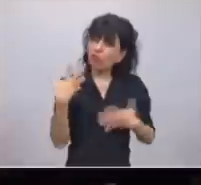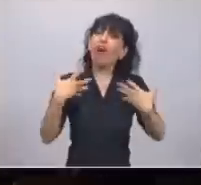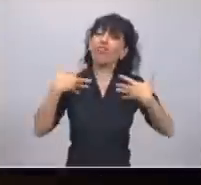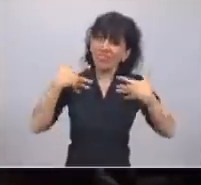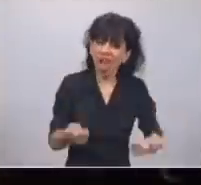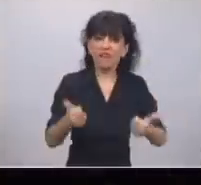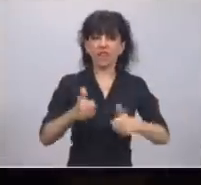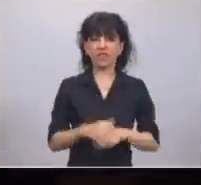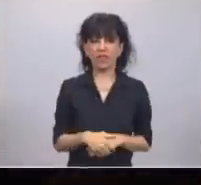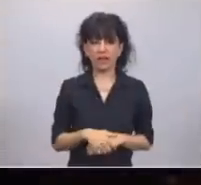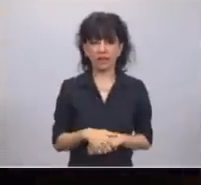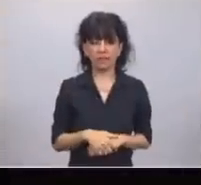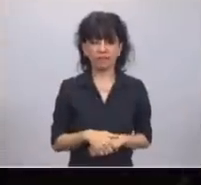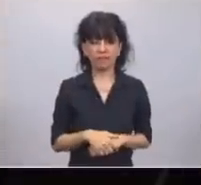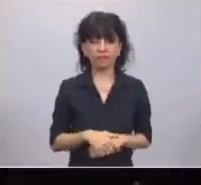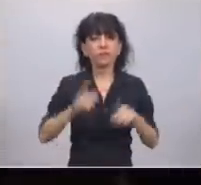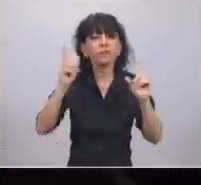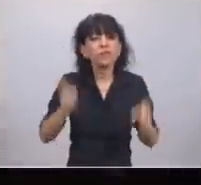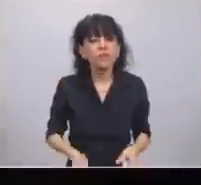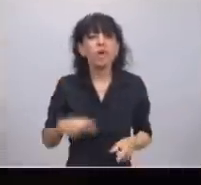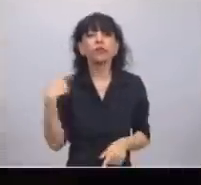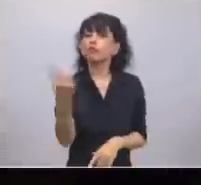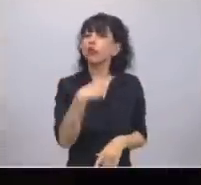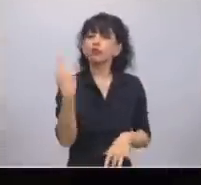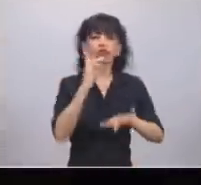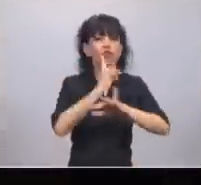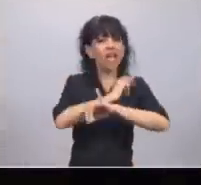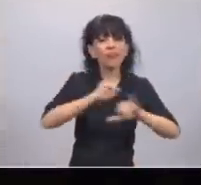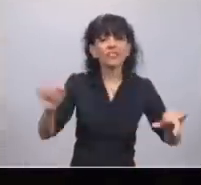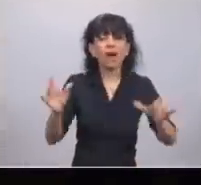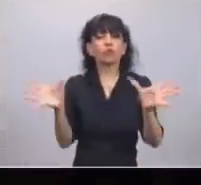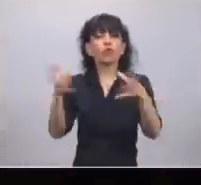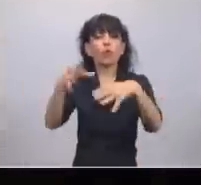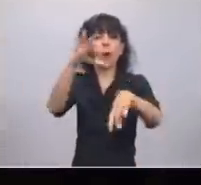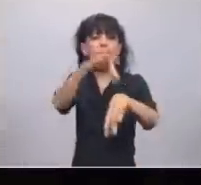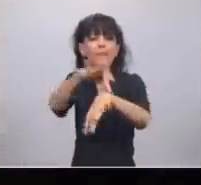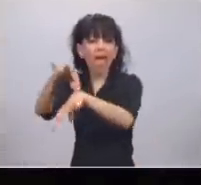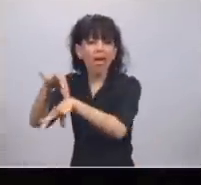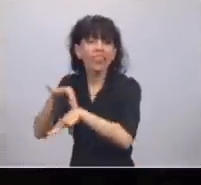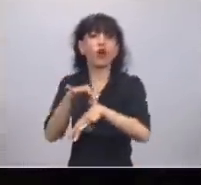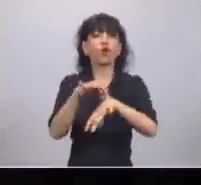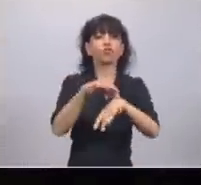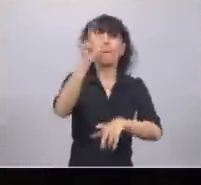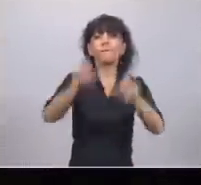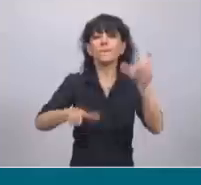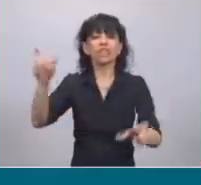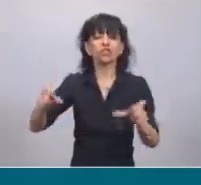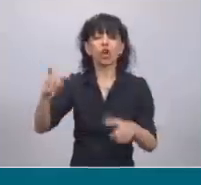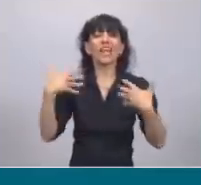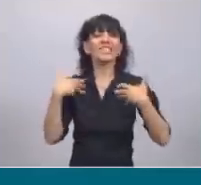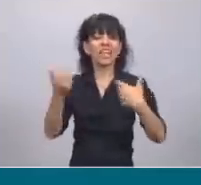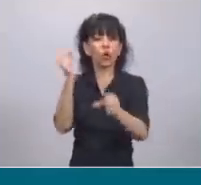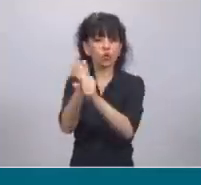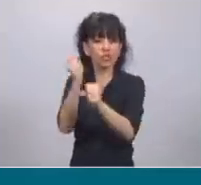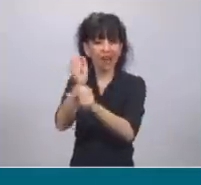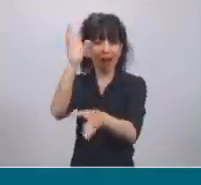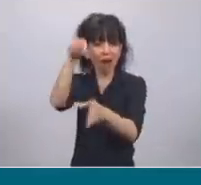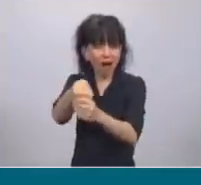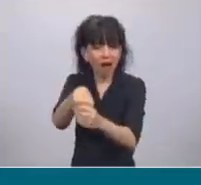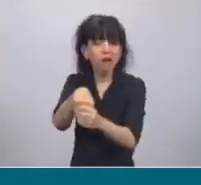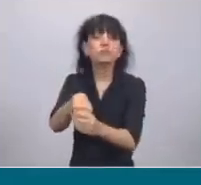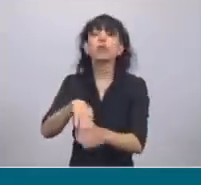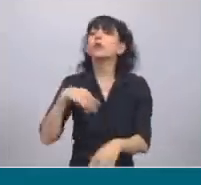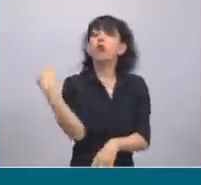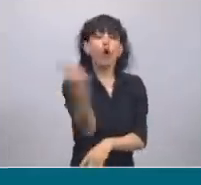Venimos a decirles a los médicos y a los trabajadores de la salud de la ciudad, vamos